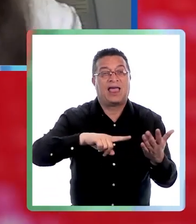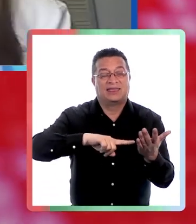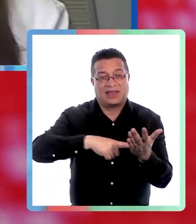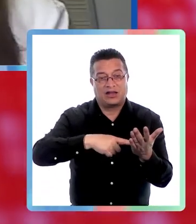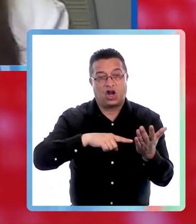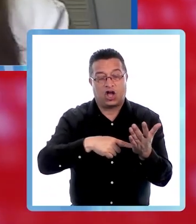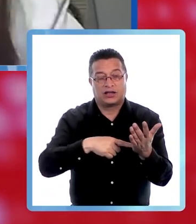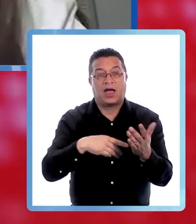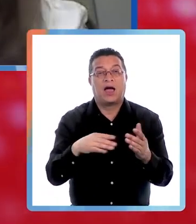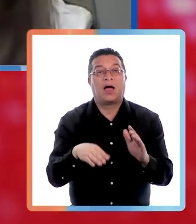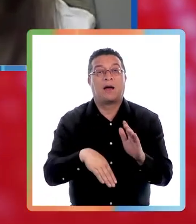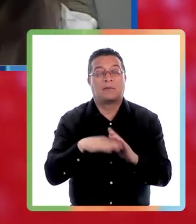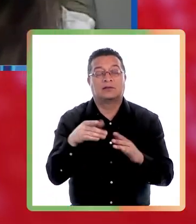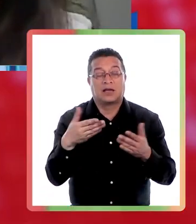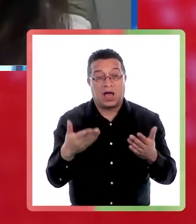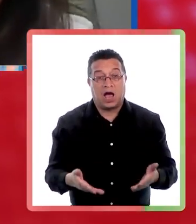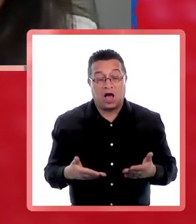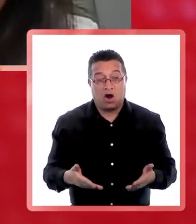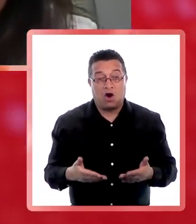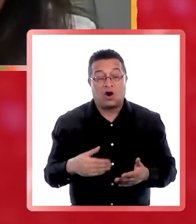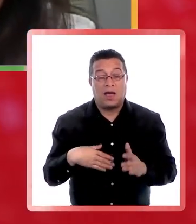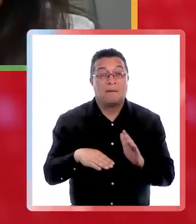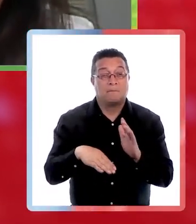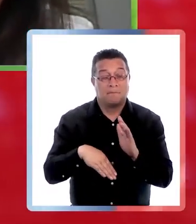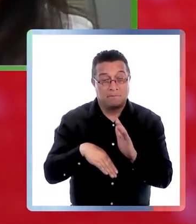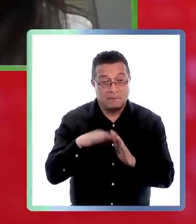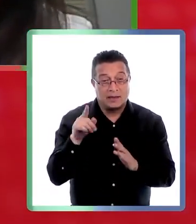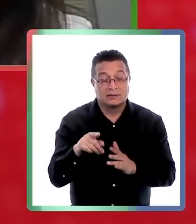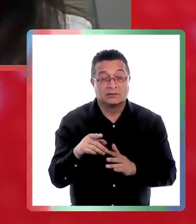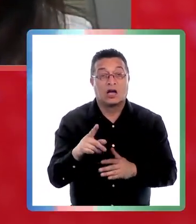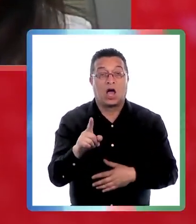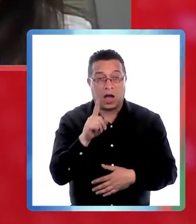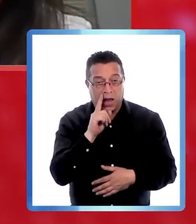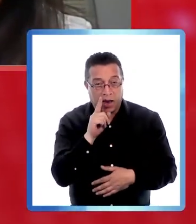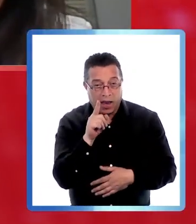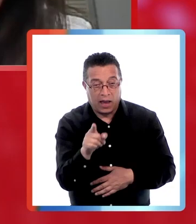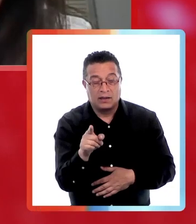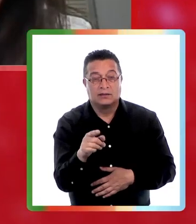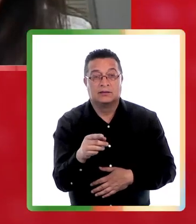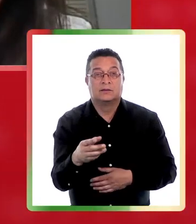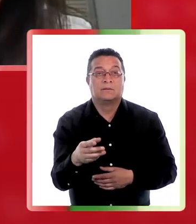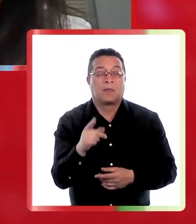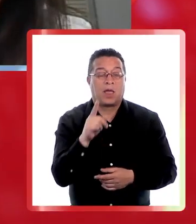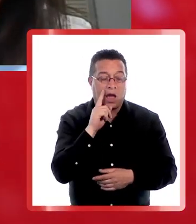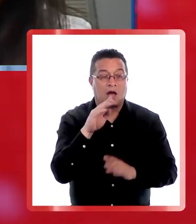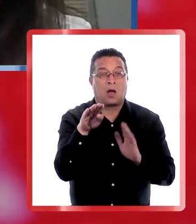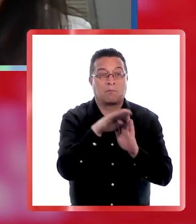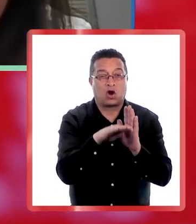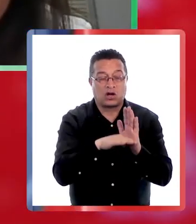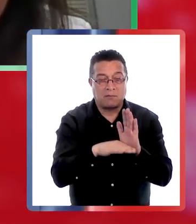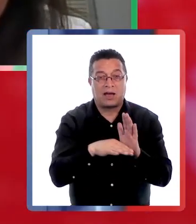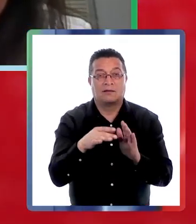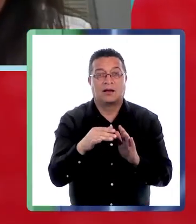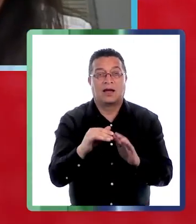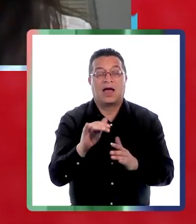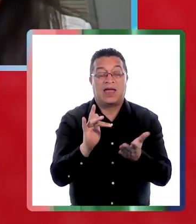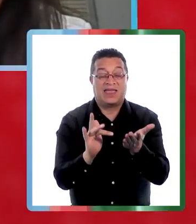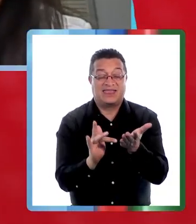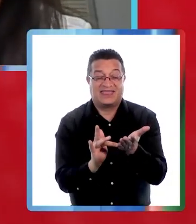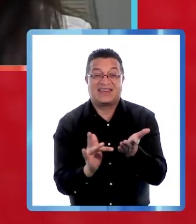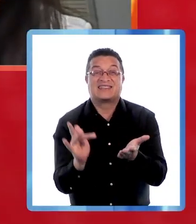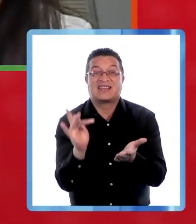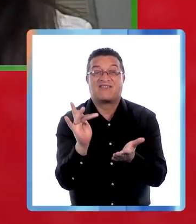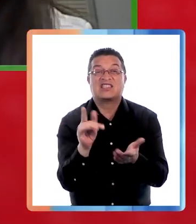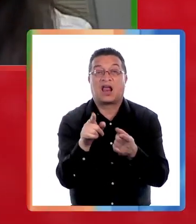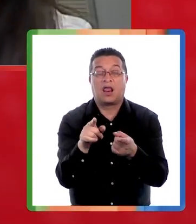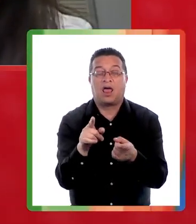la tecnología, sobre todo actualmente en que existe programas de inteligencia artificial